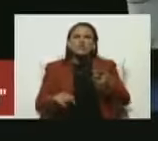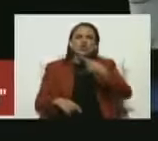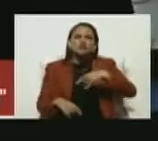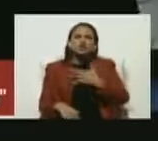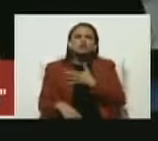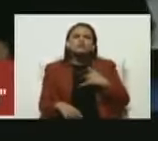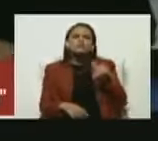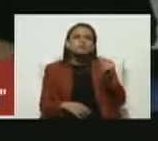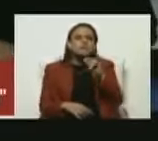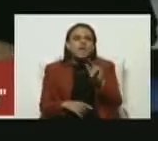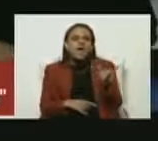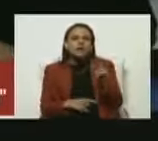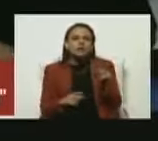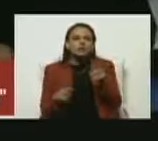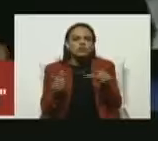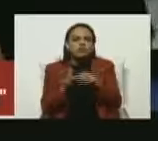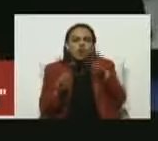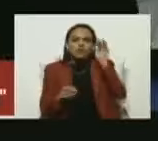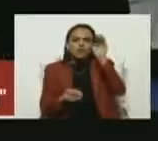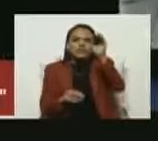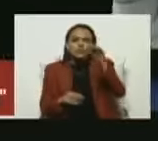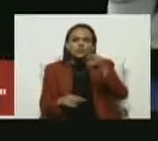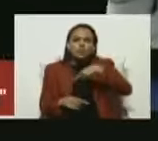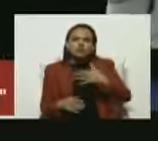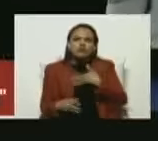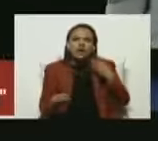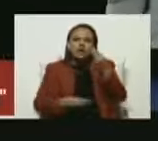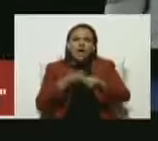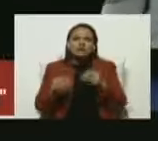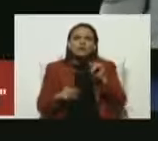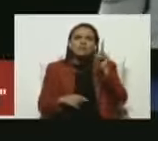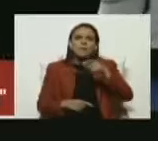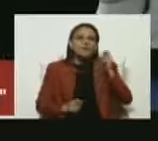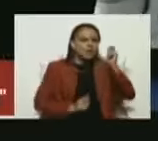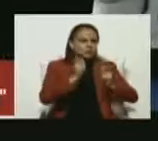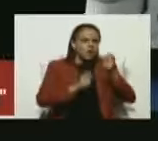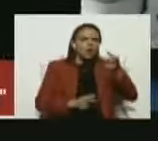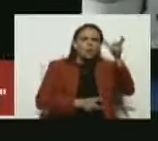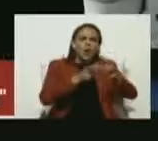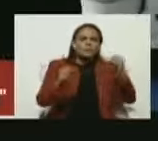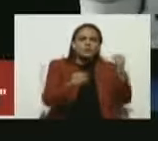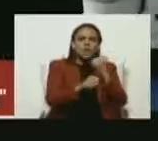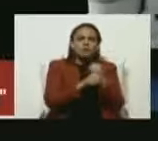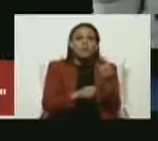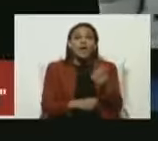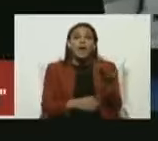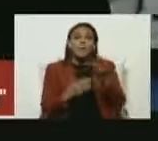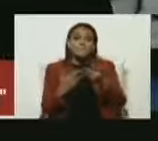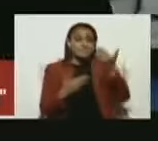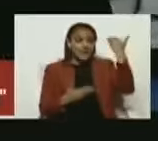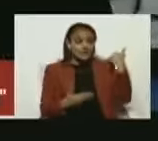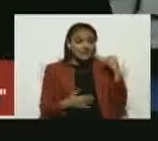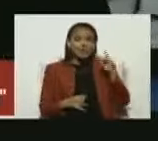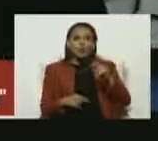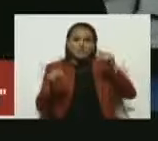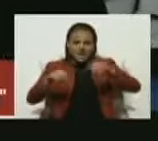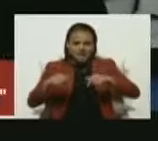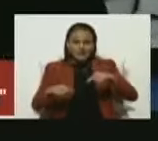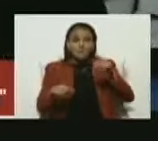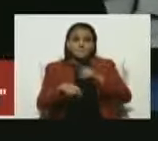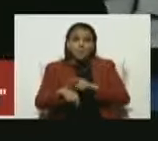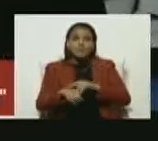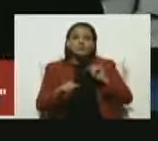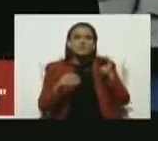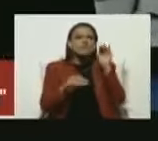venimos y cómo es el comportamiento de los distintos actores que en el pasado, en el presente y en el futuro gravitan alrededor de